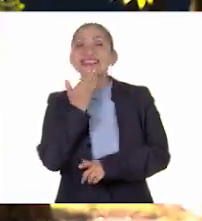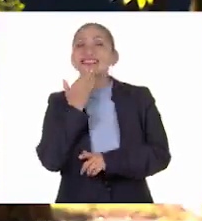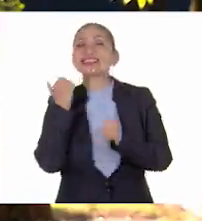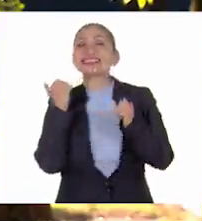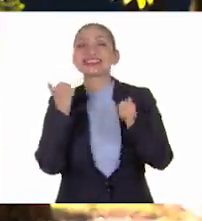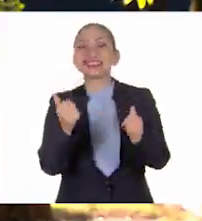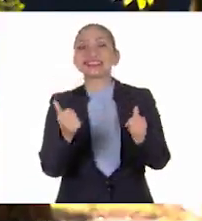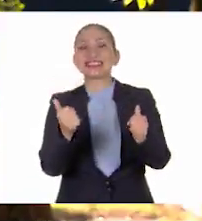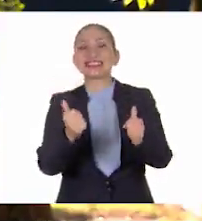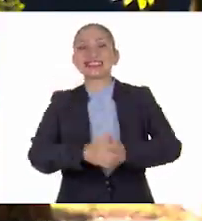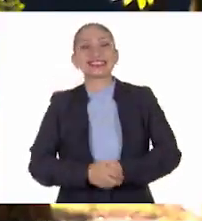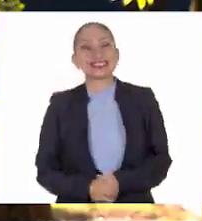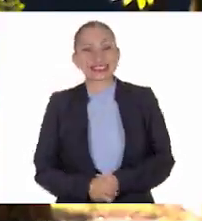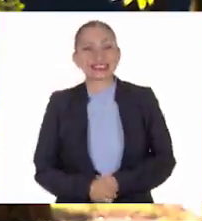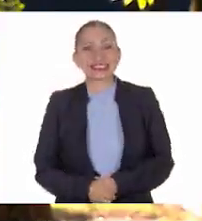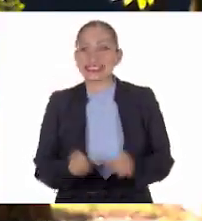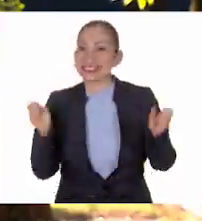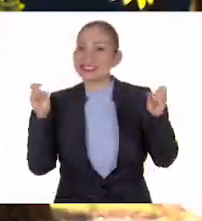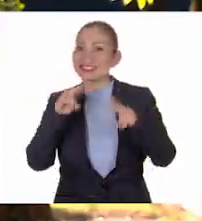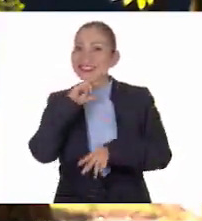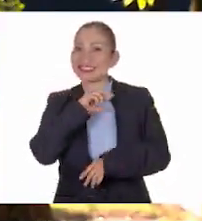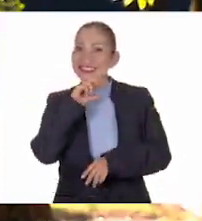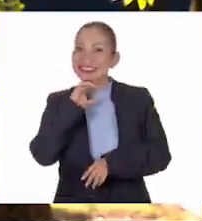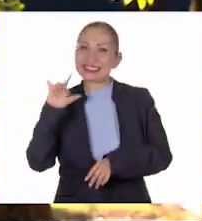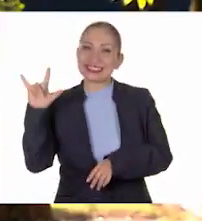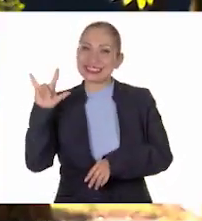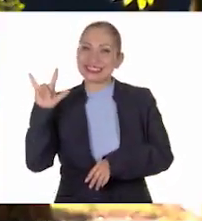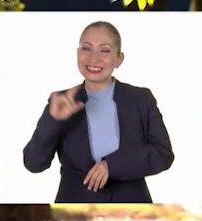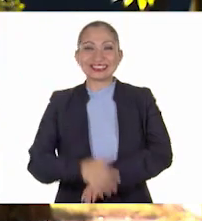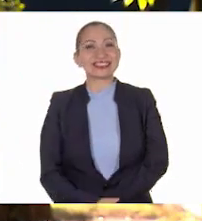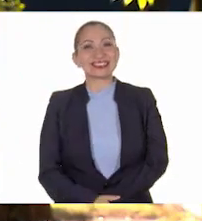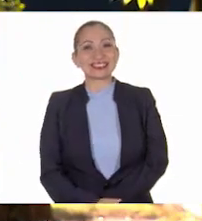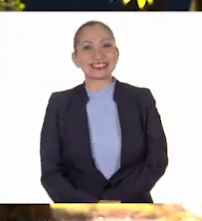¡Muy bien! ¡Nos vemos pronto!